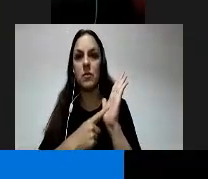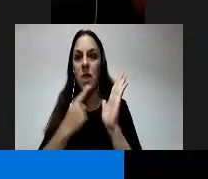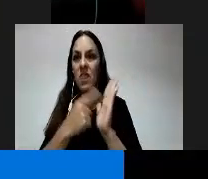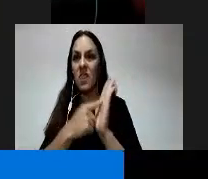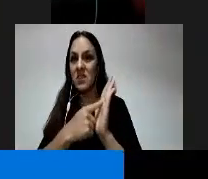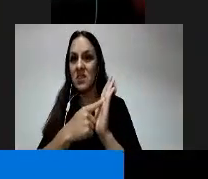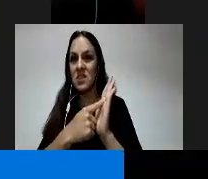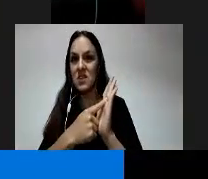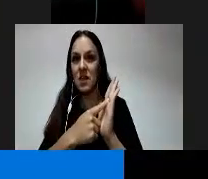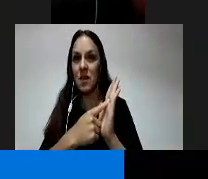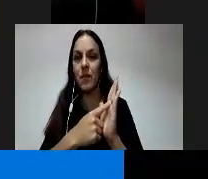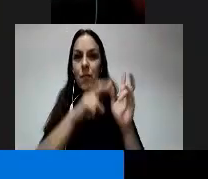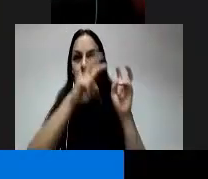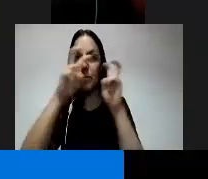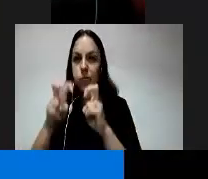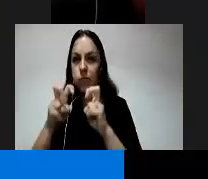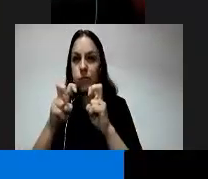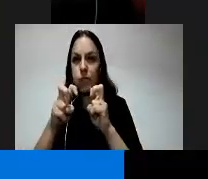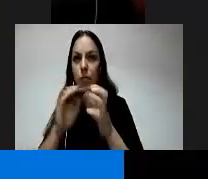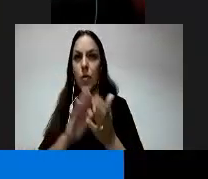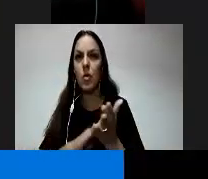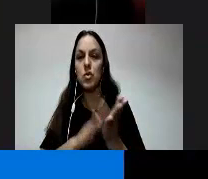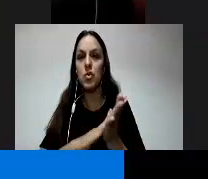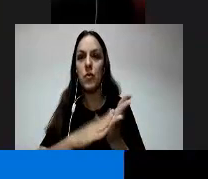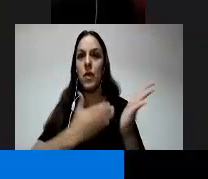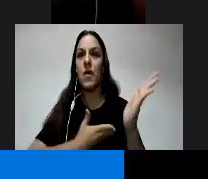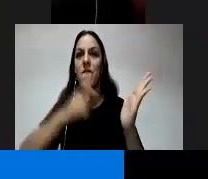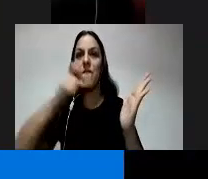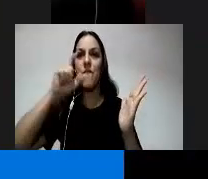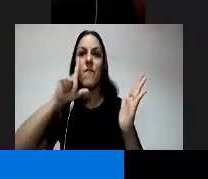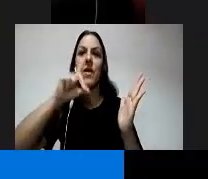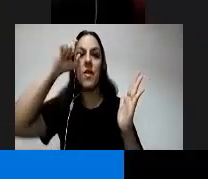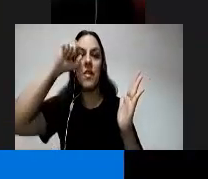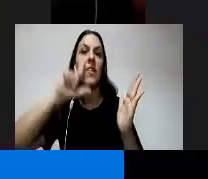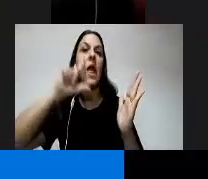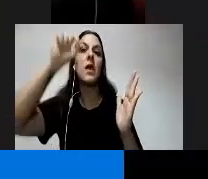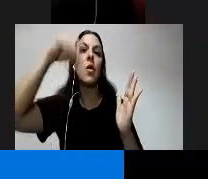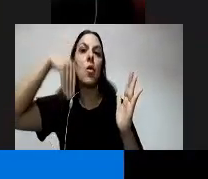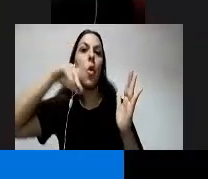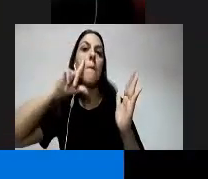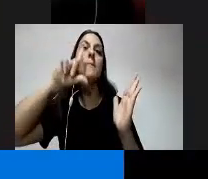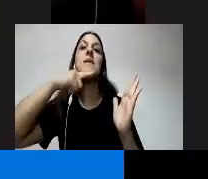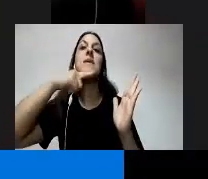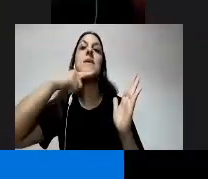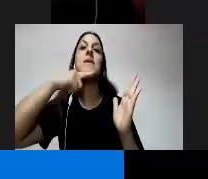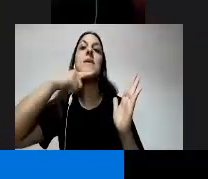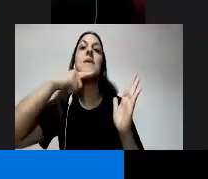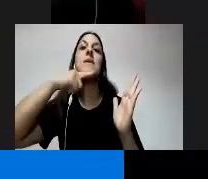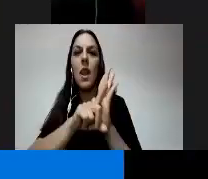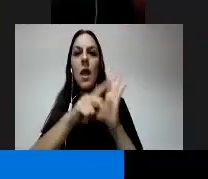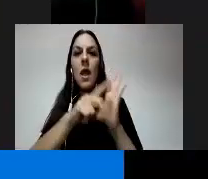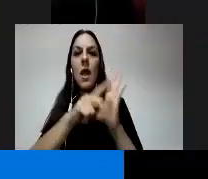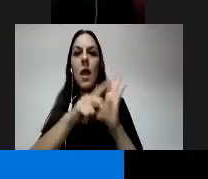distribución de los recursos del fideicomiso, al que se refiere la ley 26.028, y